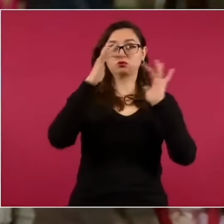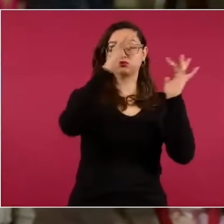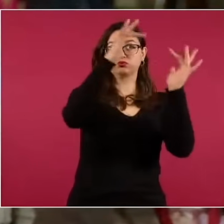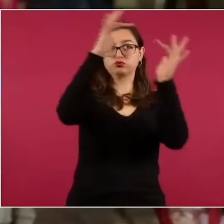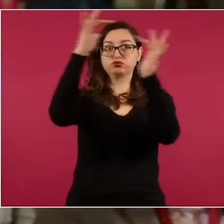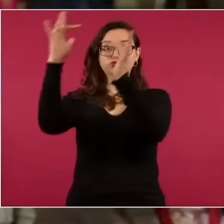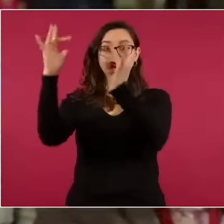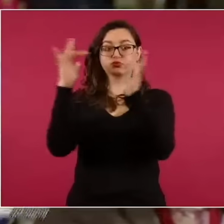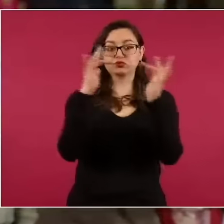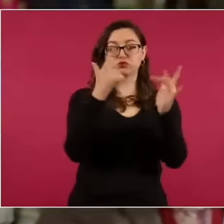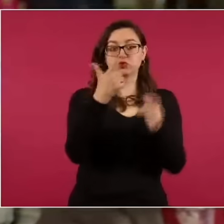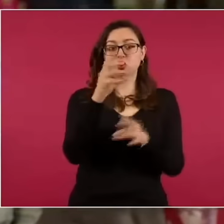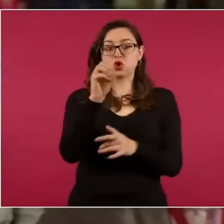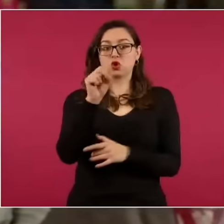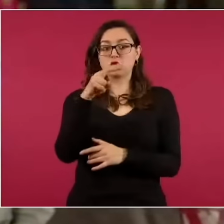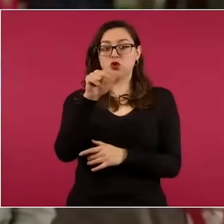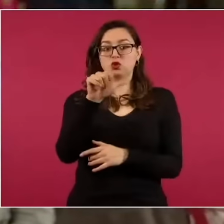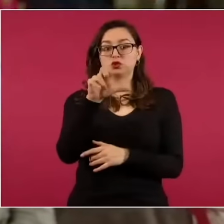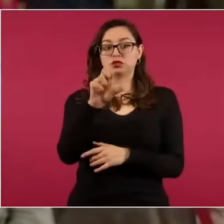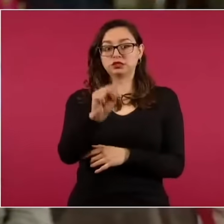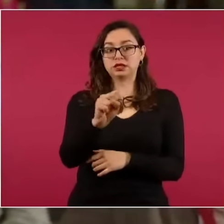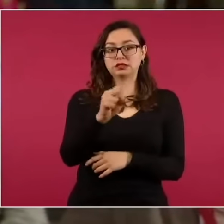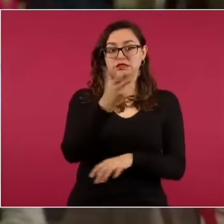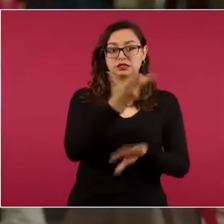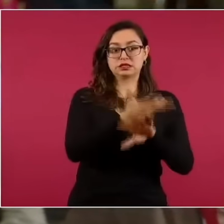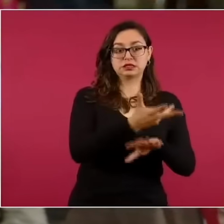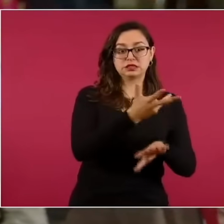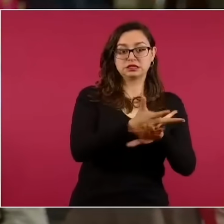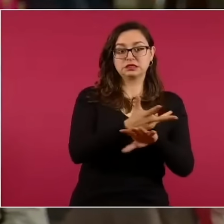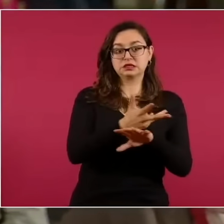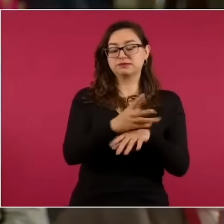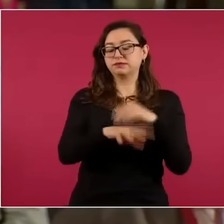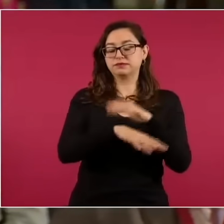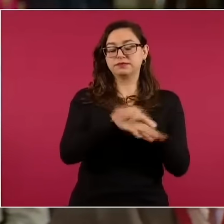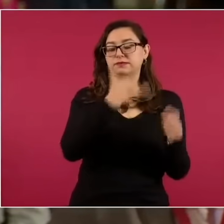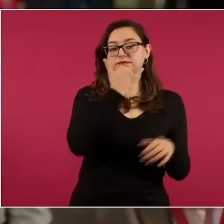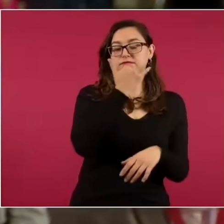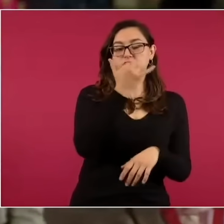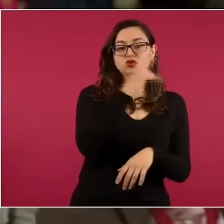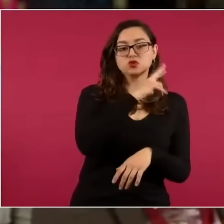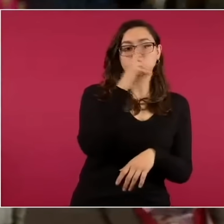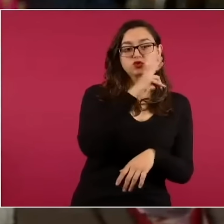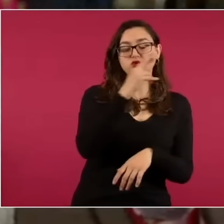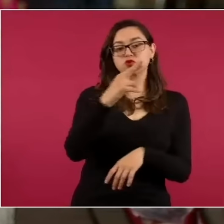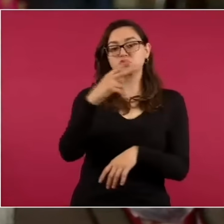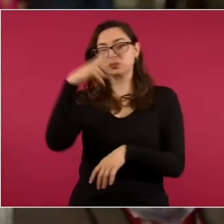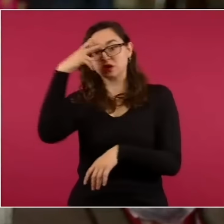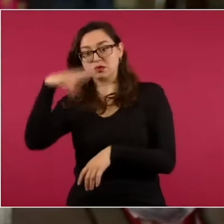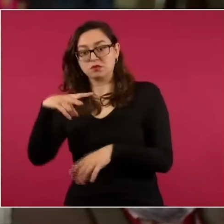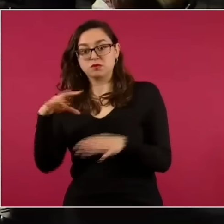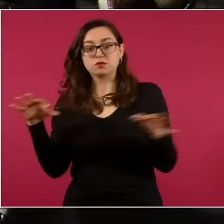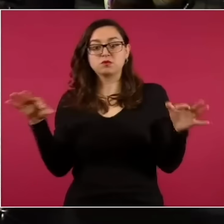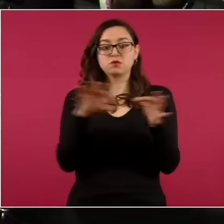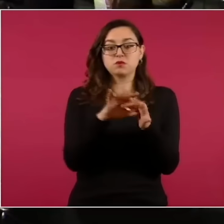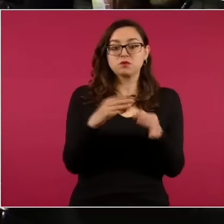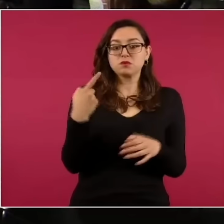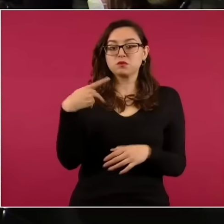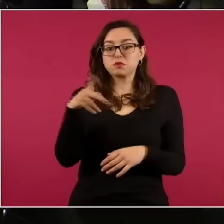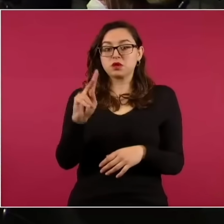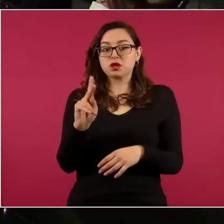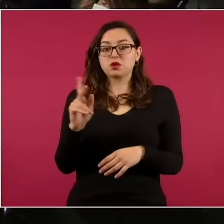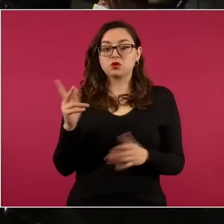estos espacios para la seguridad espacial, pero dice que México no va